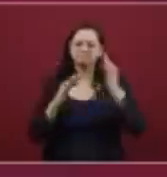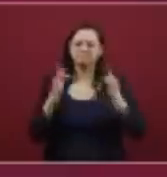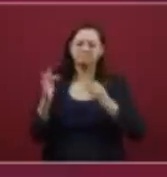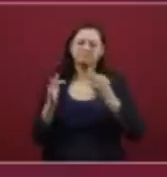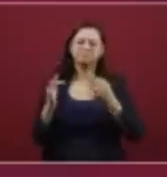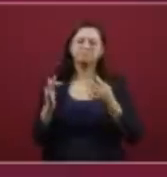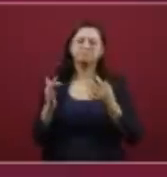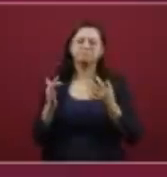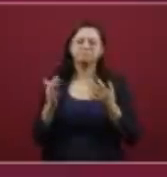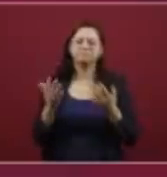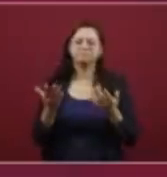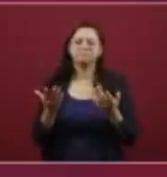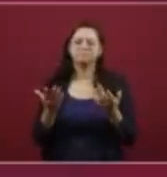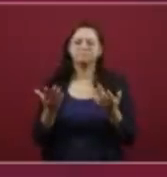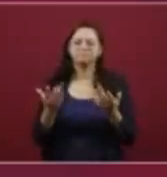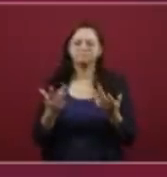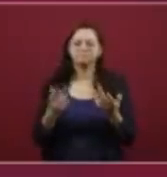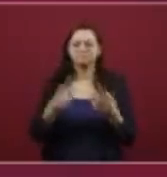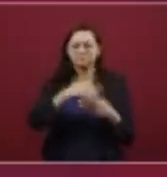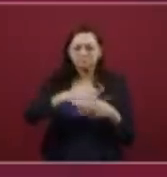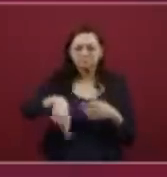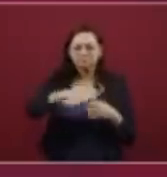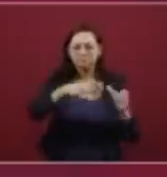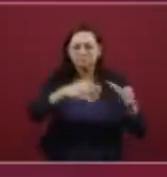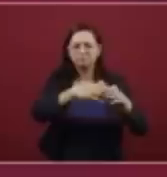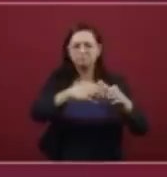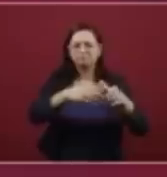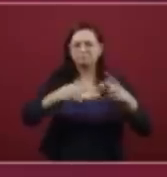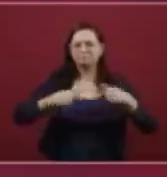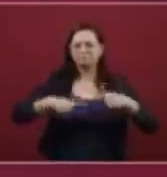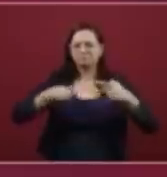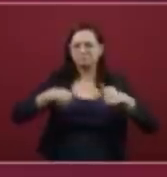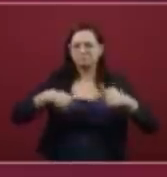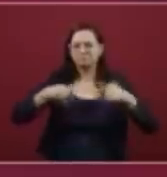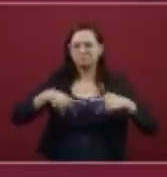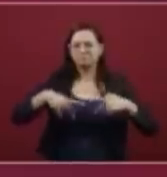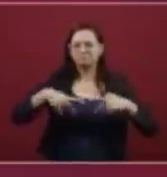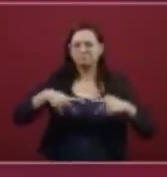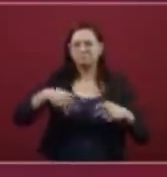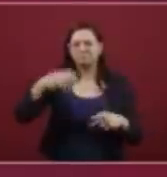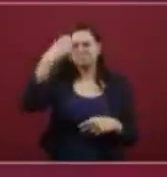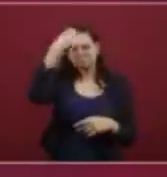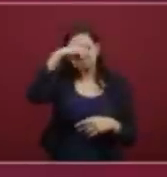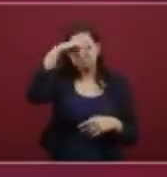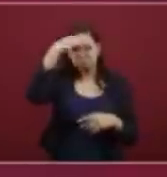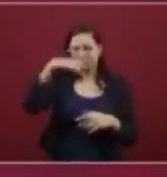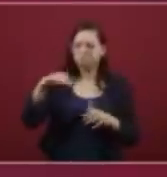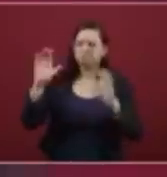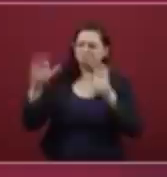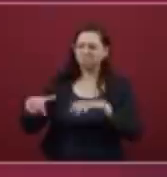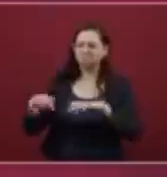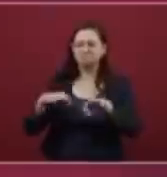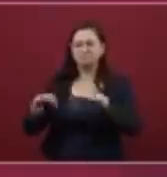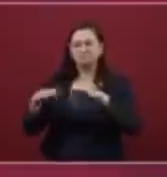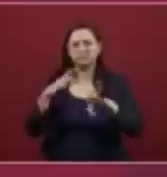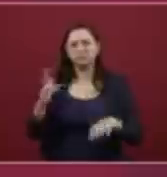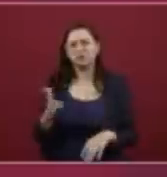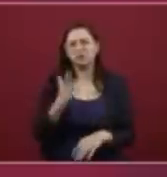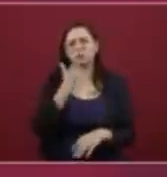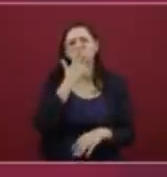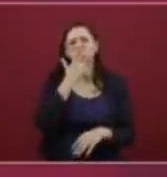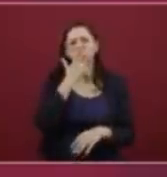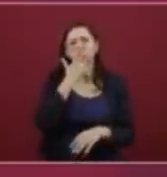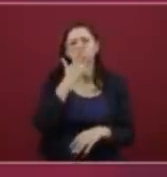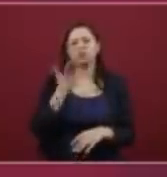se contrate a personas con experiencia, que se valore lo de la experiencia. Es